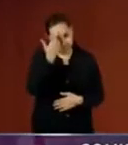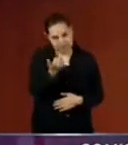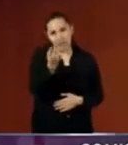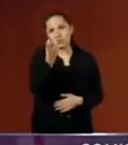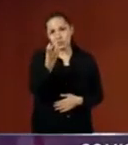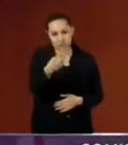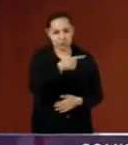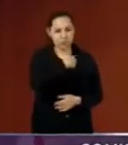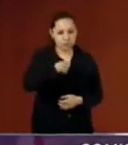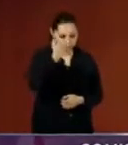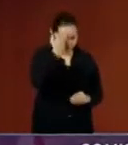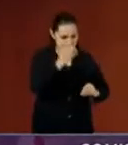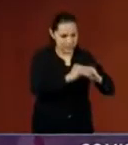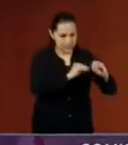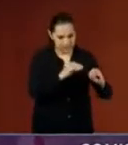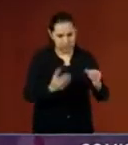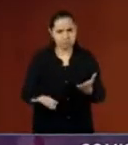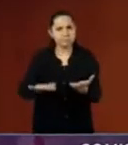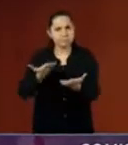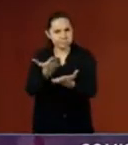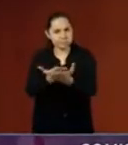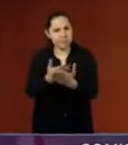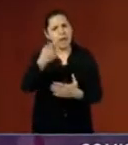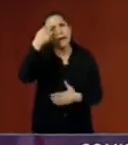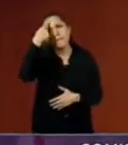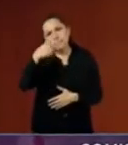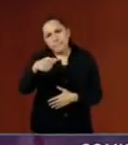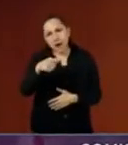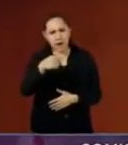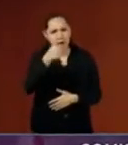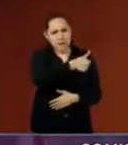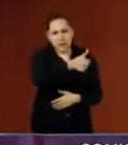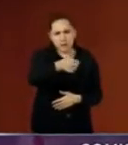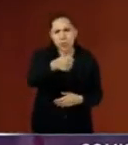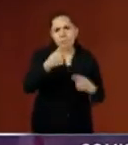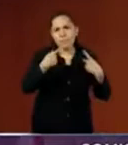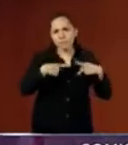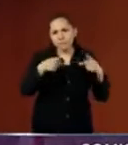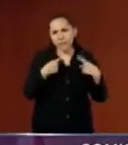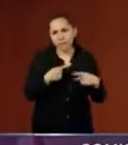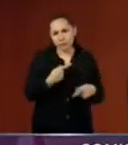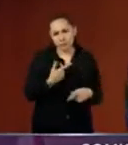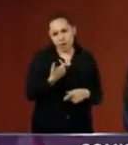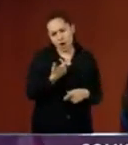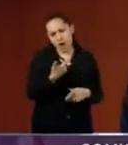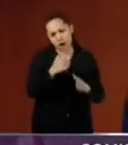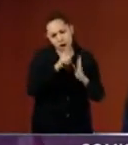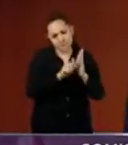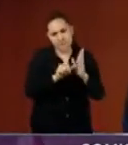finalidad otorgar un ingreso mínimo vital de hasta 3 meses de salario mínimo, es decir,